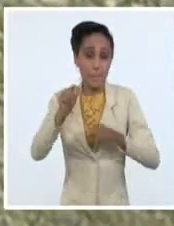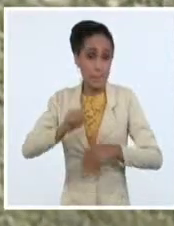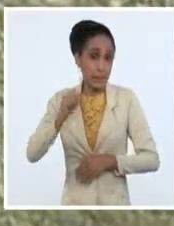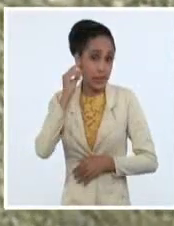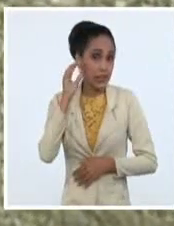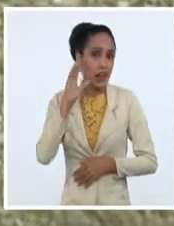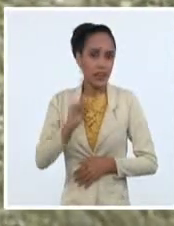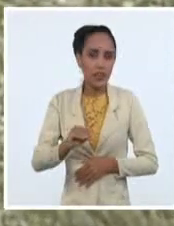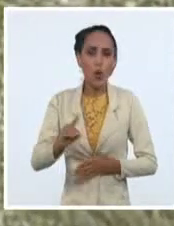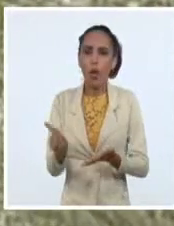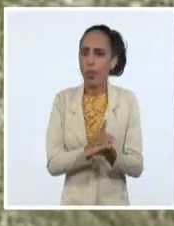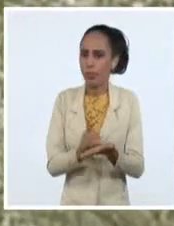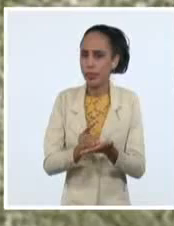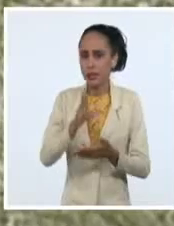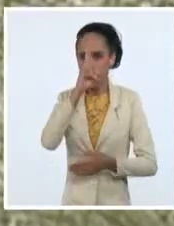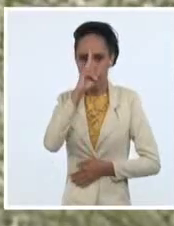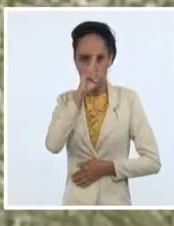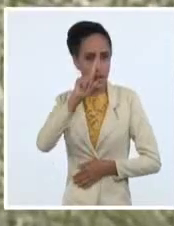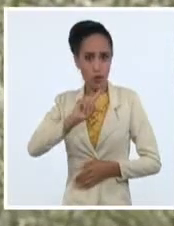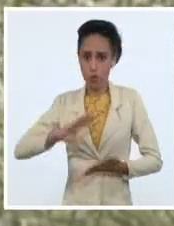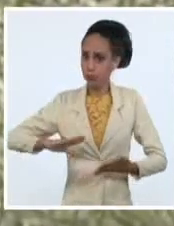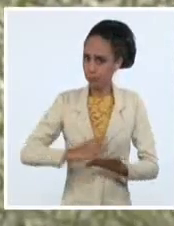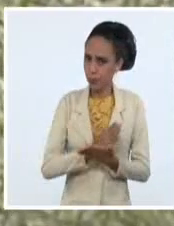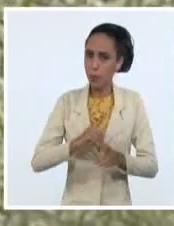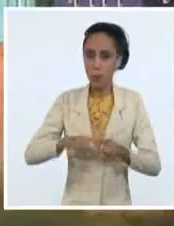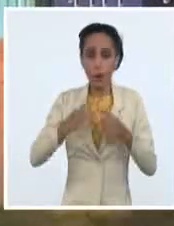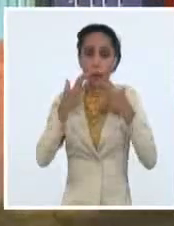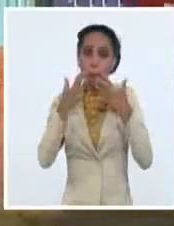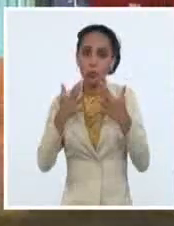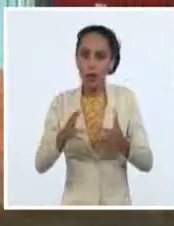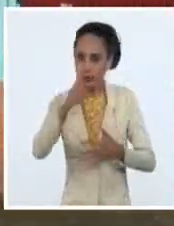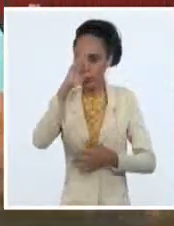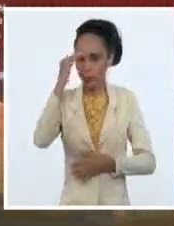porque integran complementos nutricionales considerados como el primer medicamento